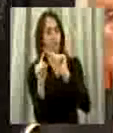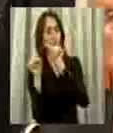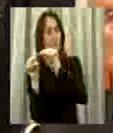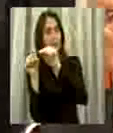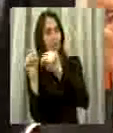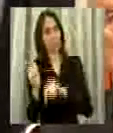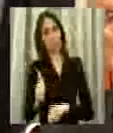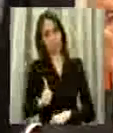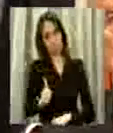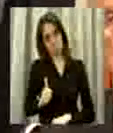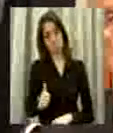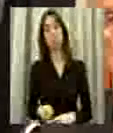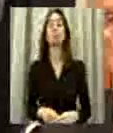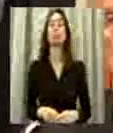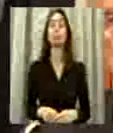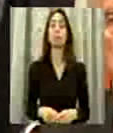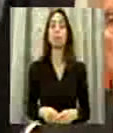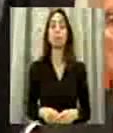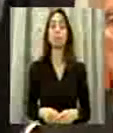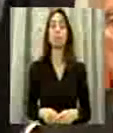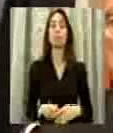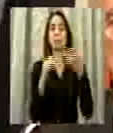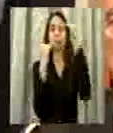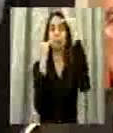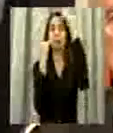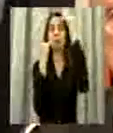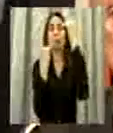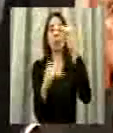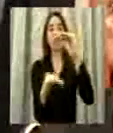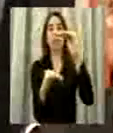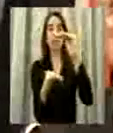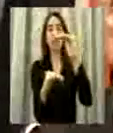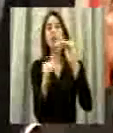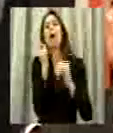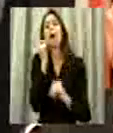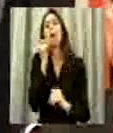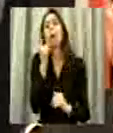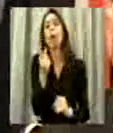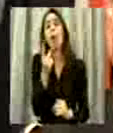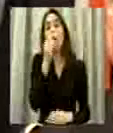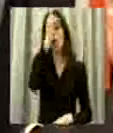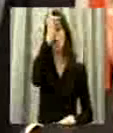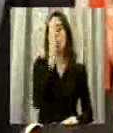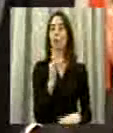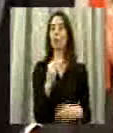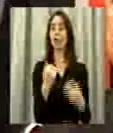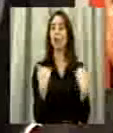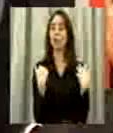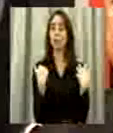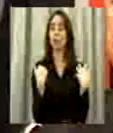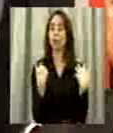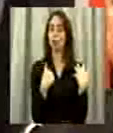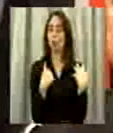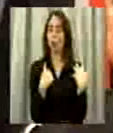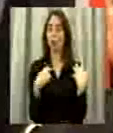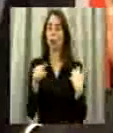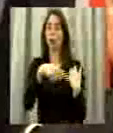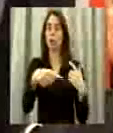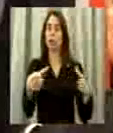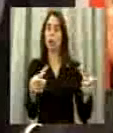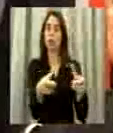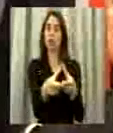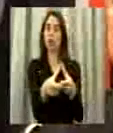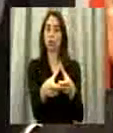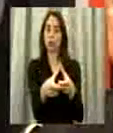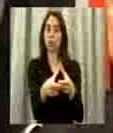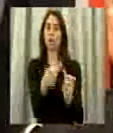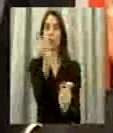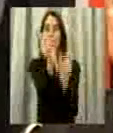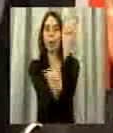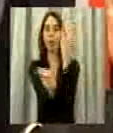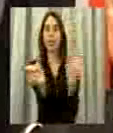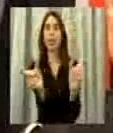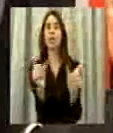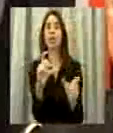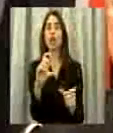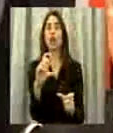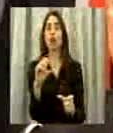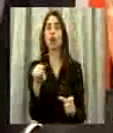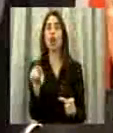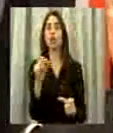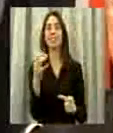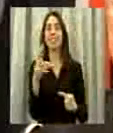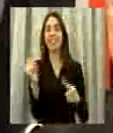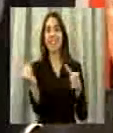Y vamos a delimitar bien claramente cuáles son las funciones que tiene el consejo y los consejeros.